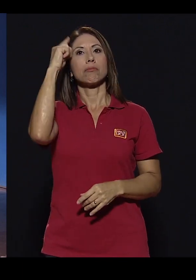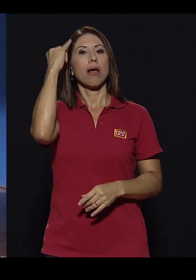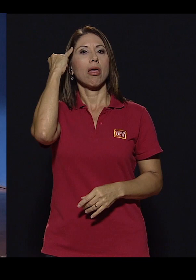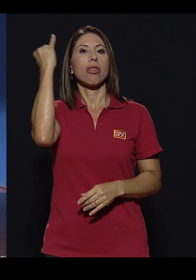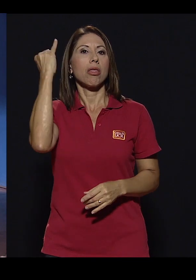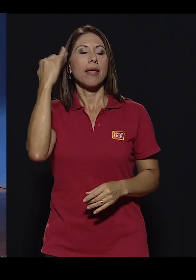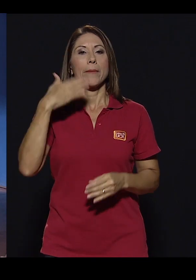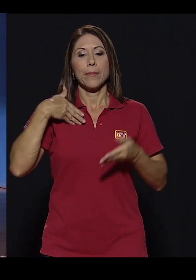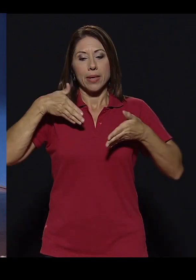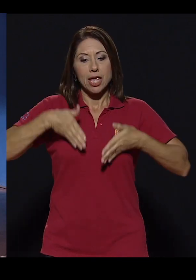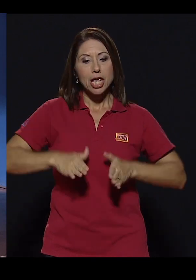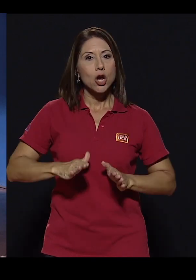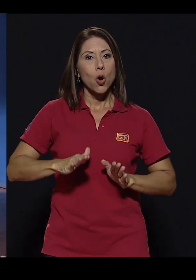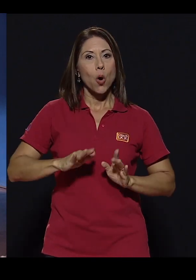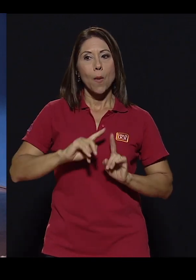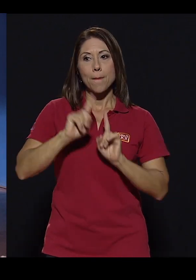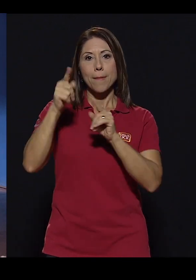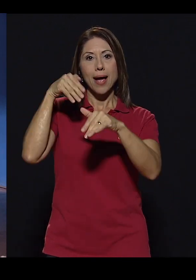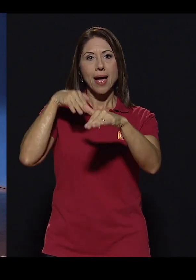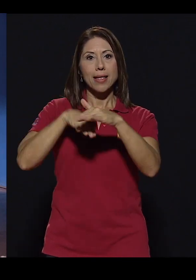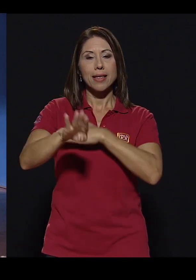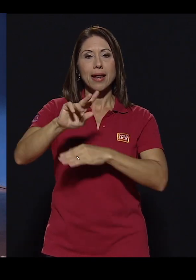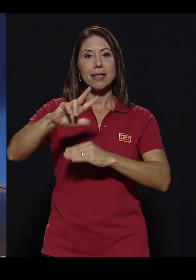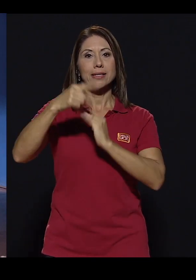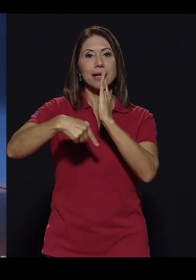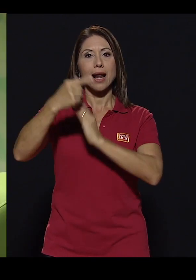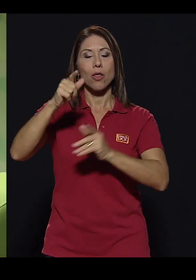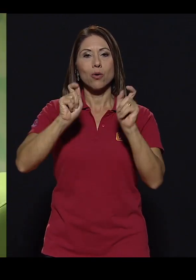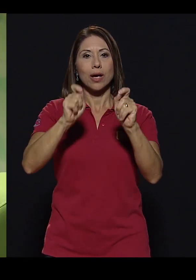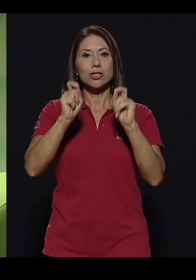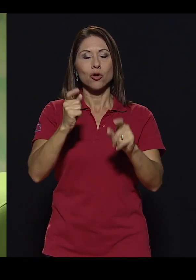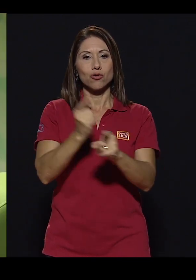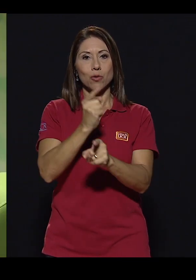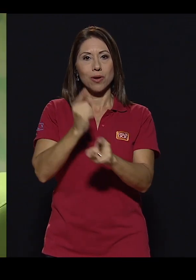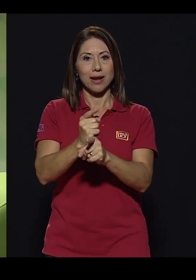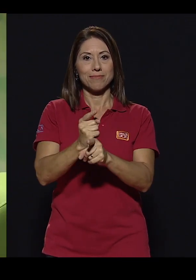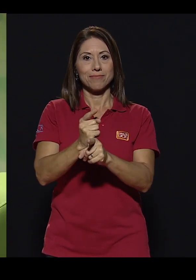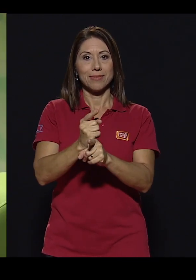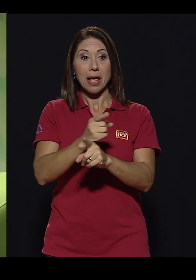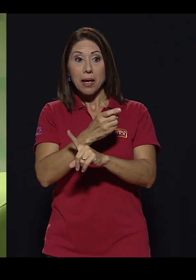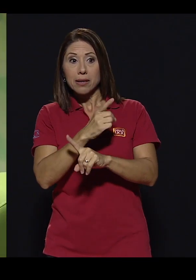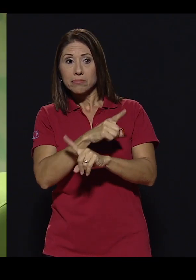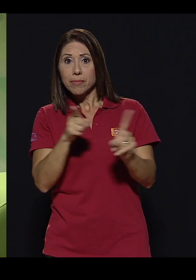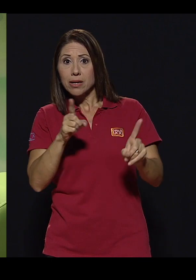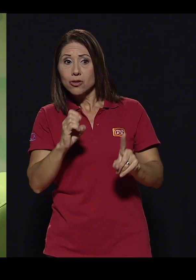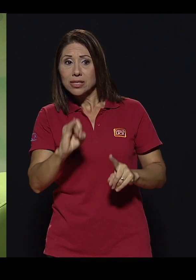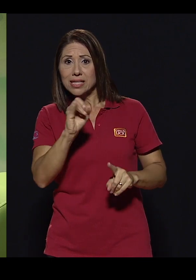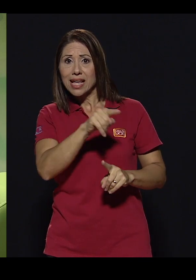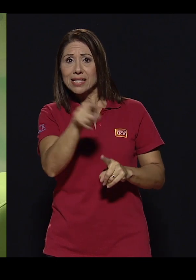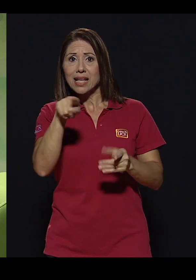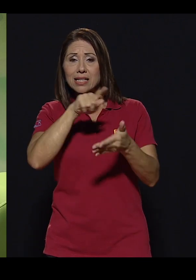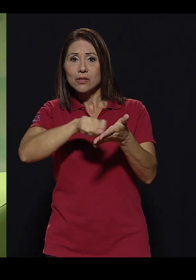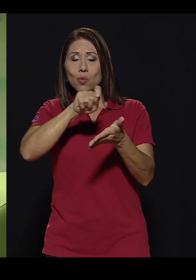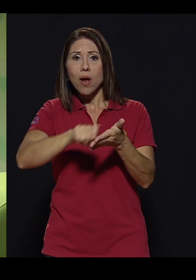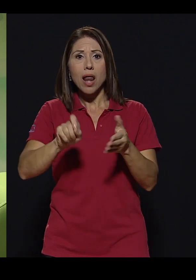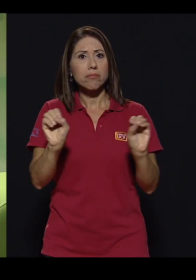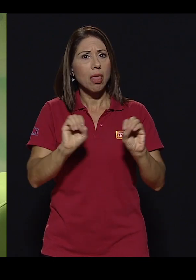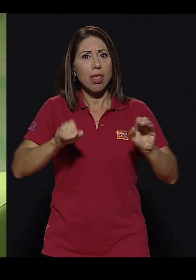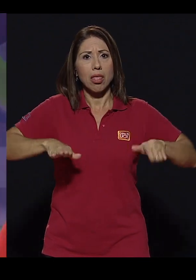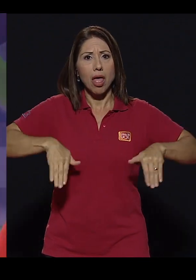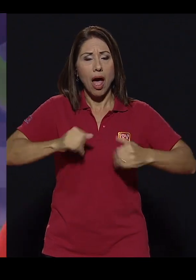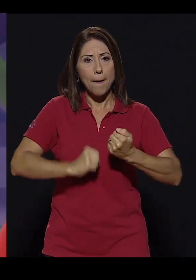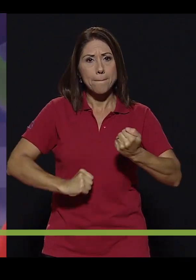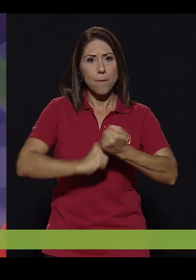hijo a tercer grado de educación regular pero si la escuela no tiene no recibe sus